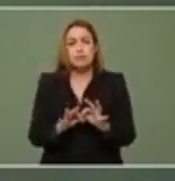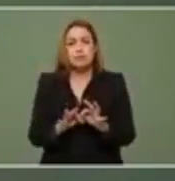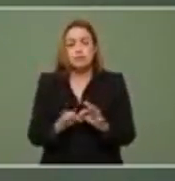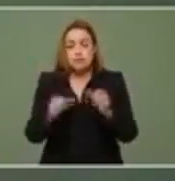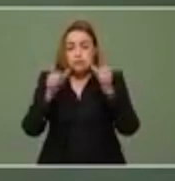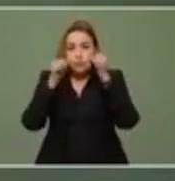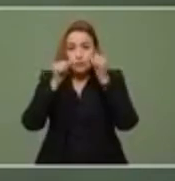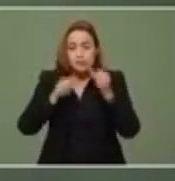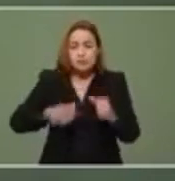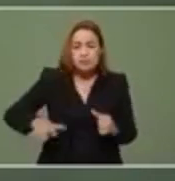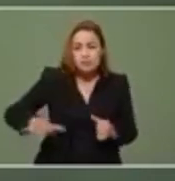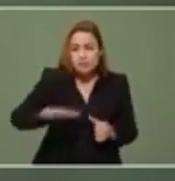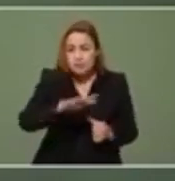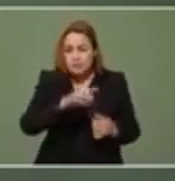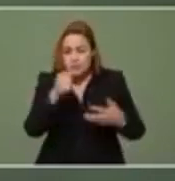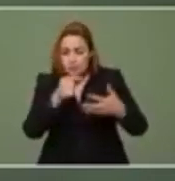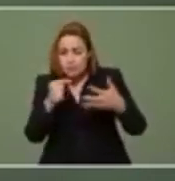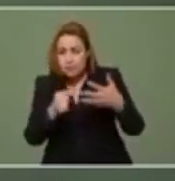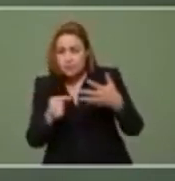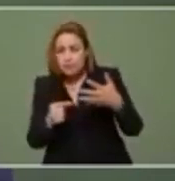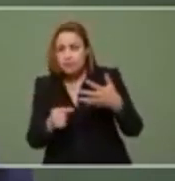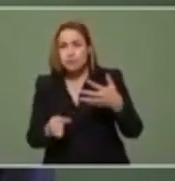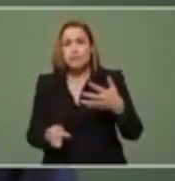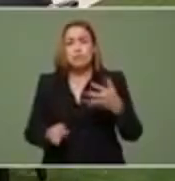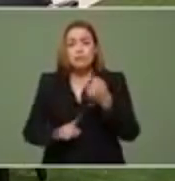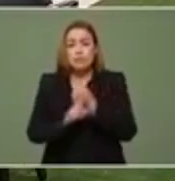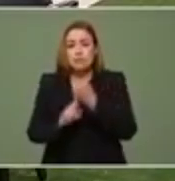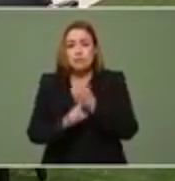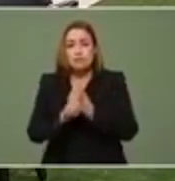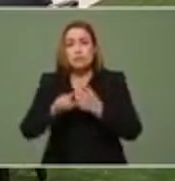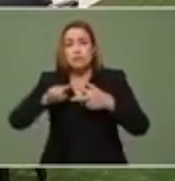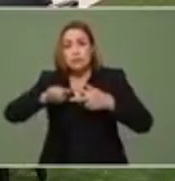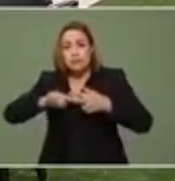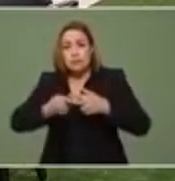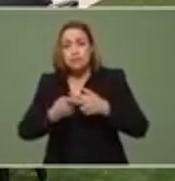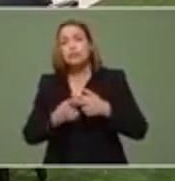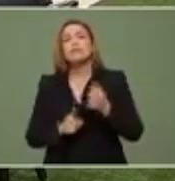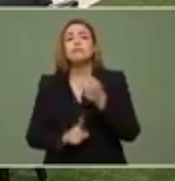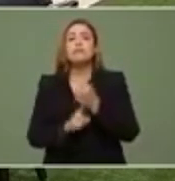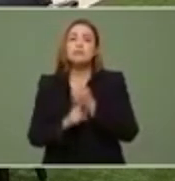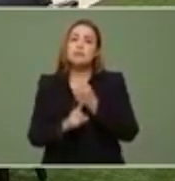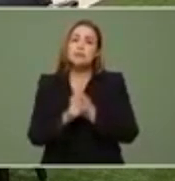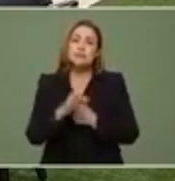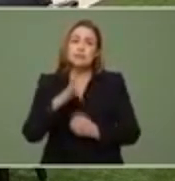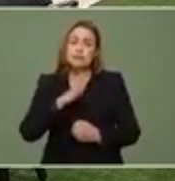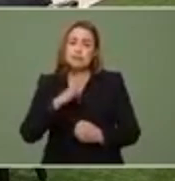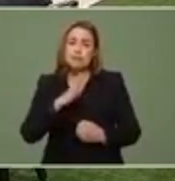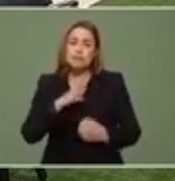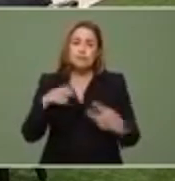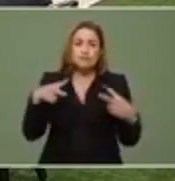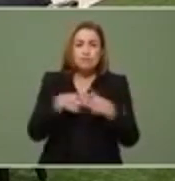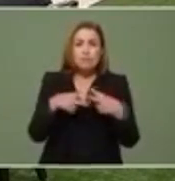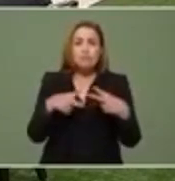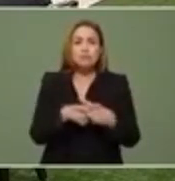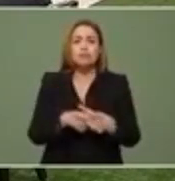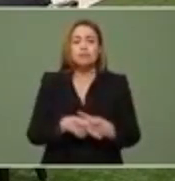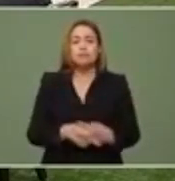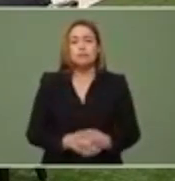causas que originan el problema de la inseguridad y de la violencia. Esto